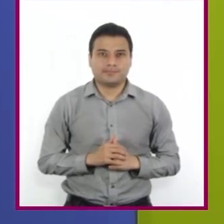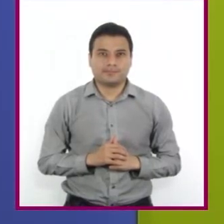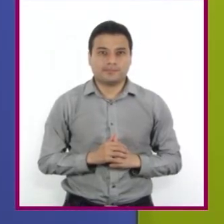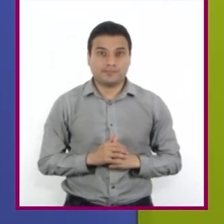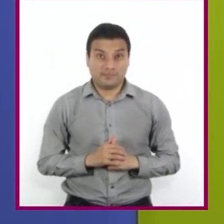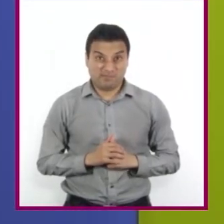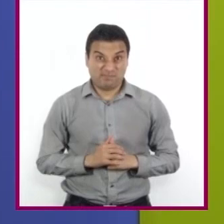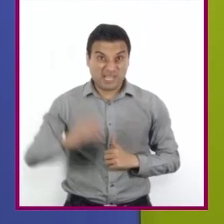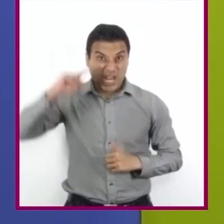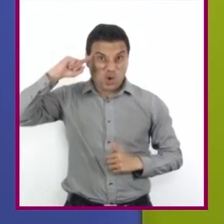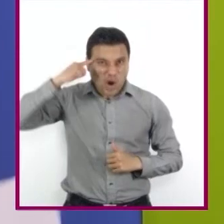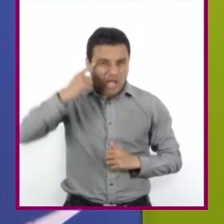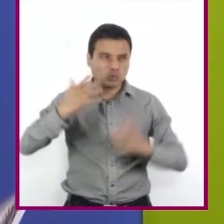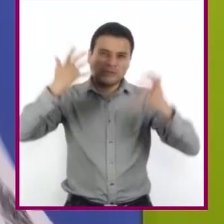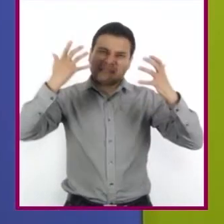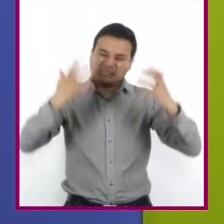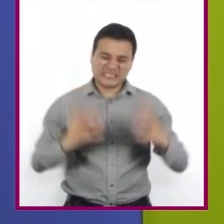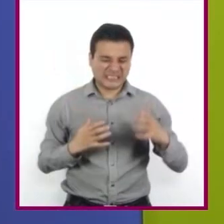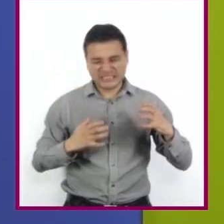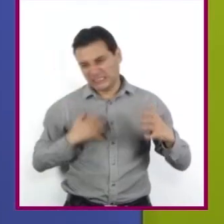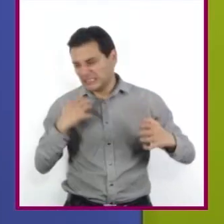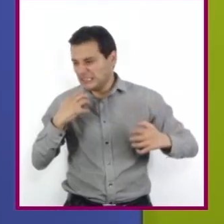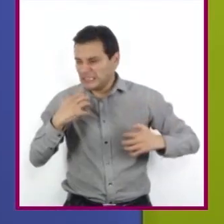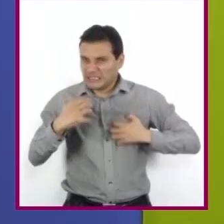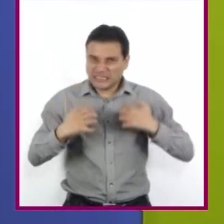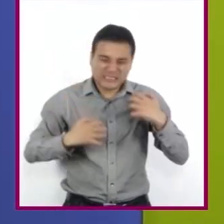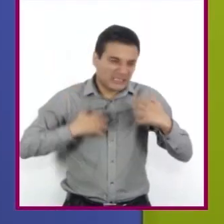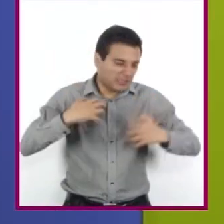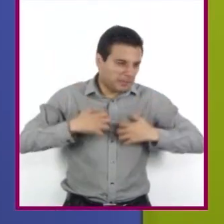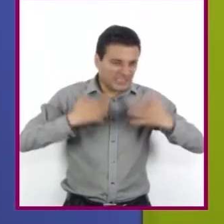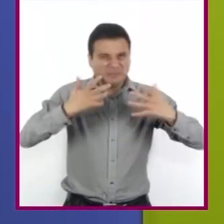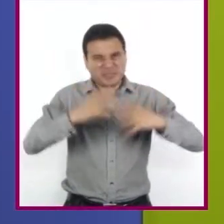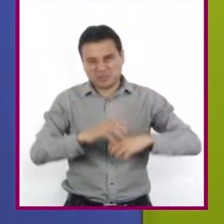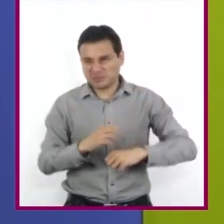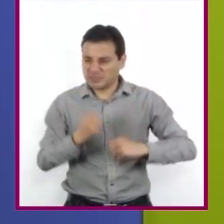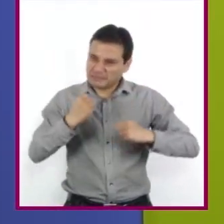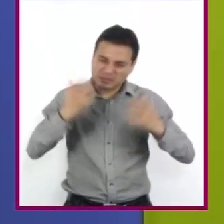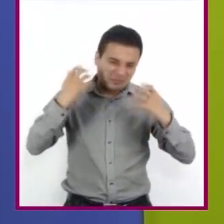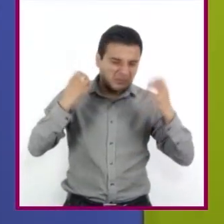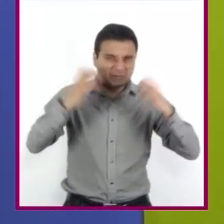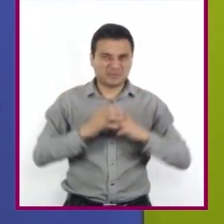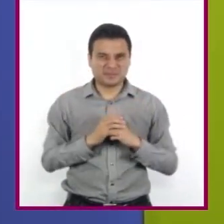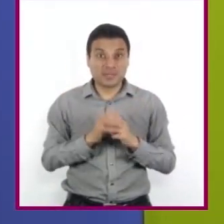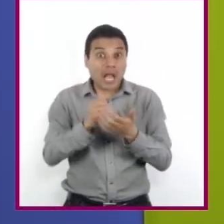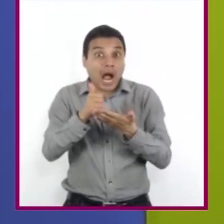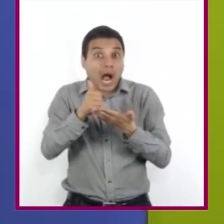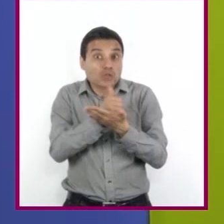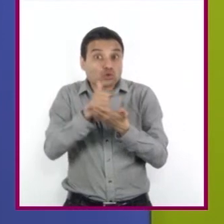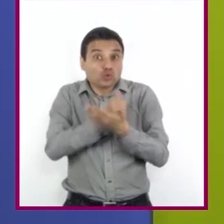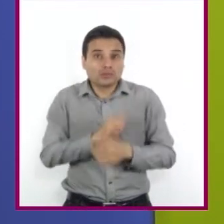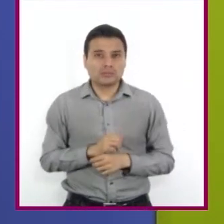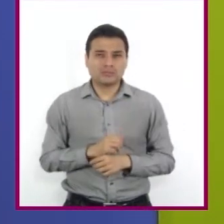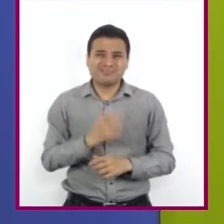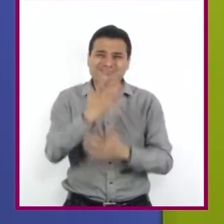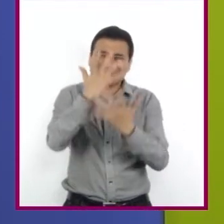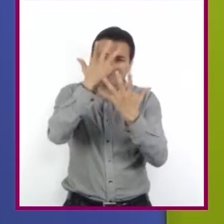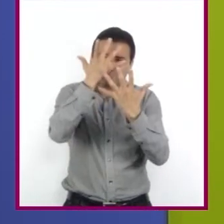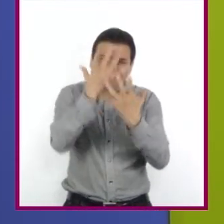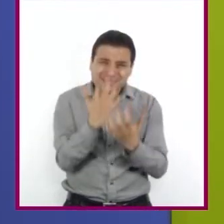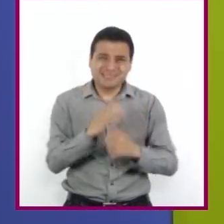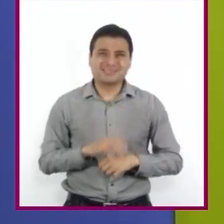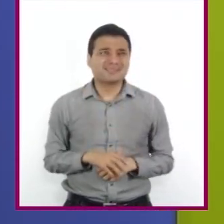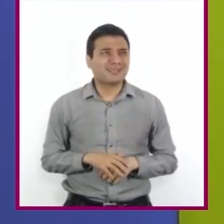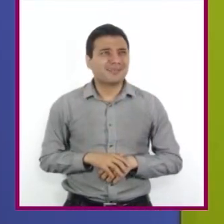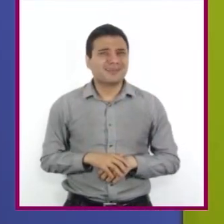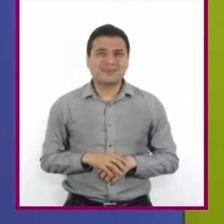Enojado, estuvo refunfuñando todo el tiempo. Pero entonces Azul estuvo muy triste porque ya